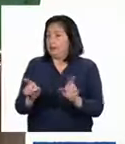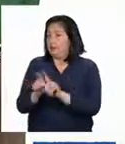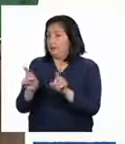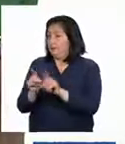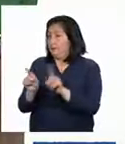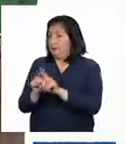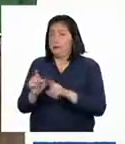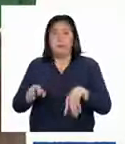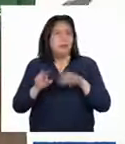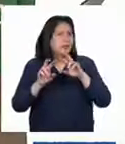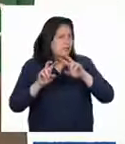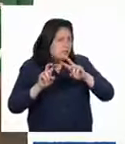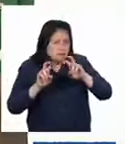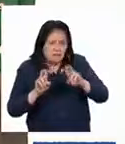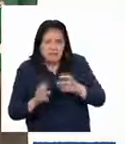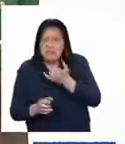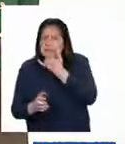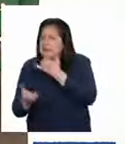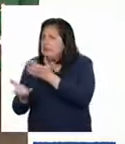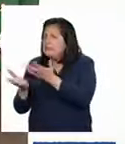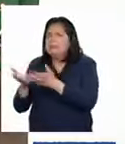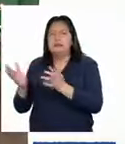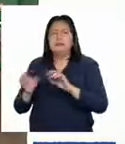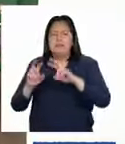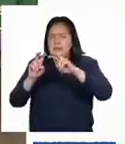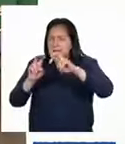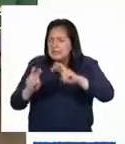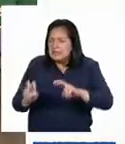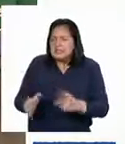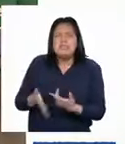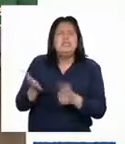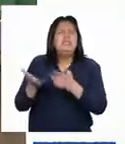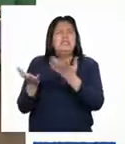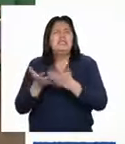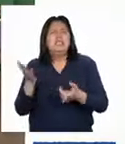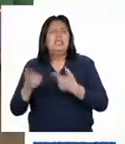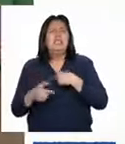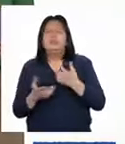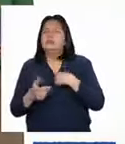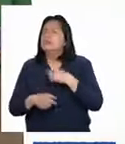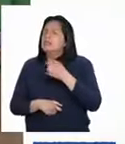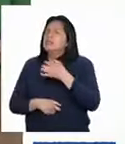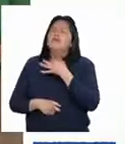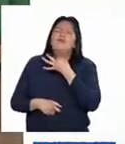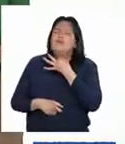Además, debemos investigar las cosas que suceden, investigar todo aquello que nos